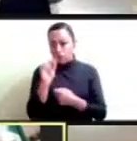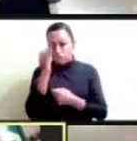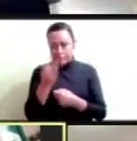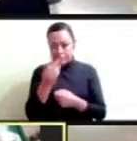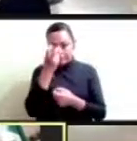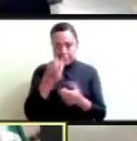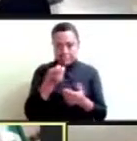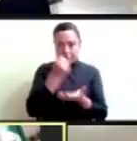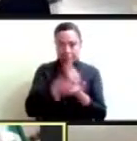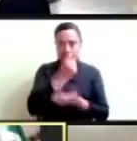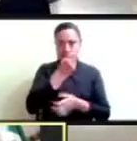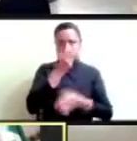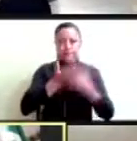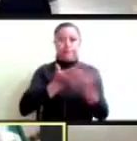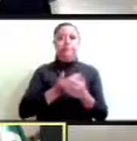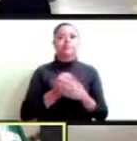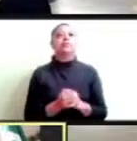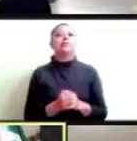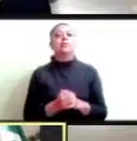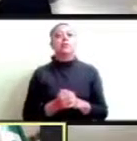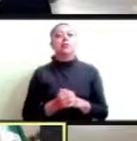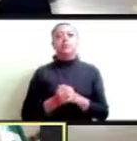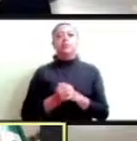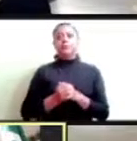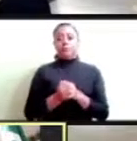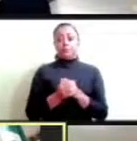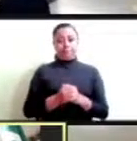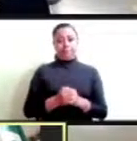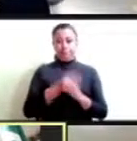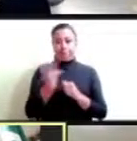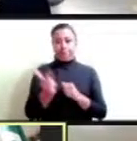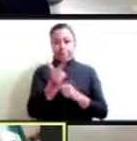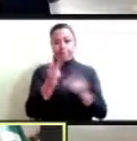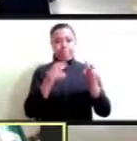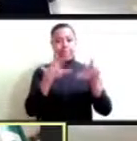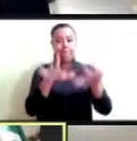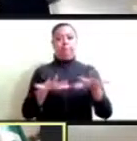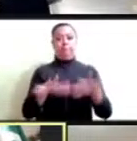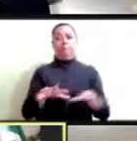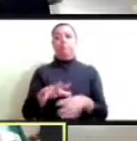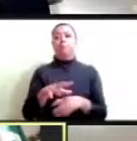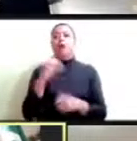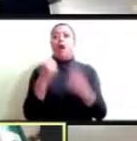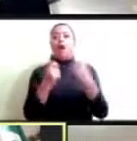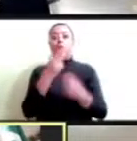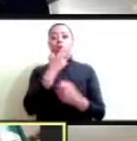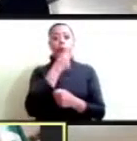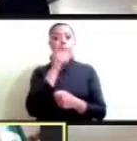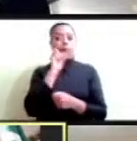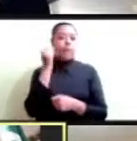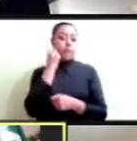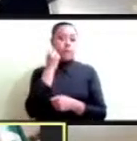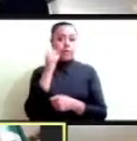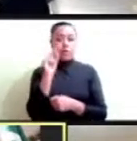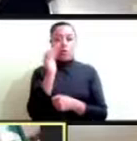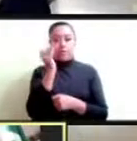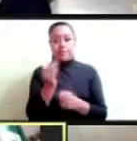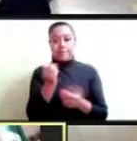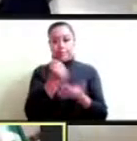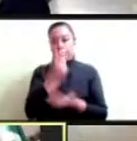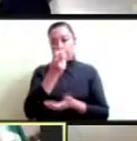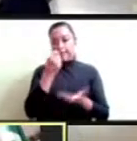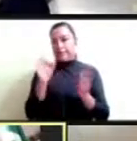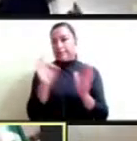consulta al pleno si existe alguna diputada o diputado en contra de aprobar la proposición de referencia. ¿Quiénes están en contra, comenzando por el apellido, si son tan